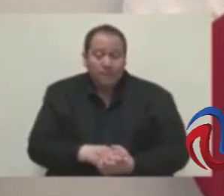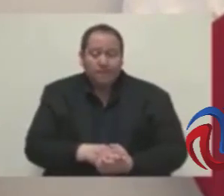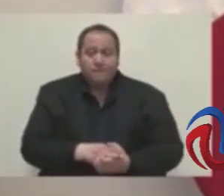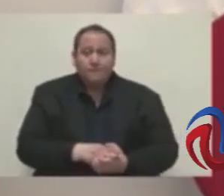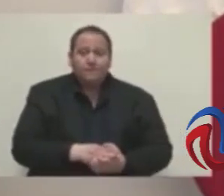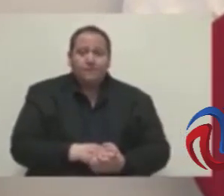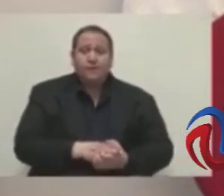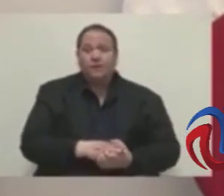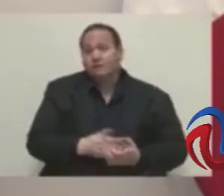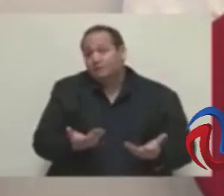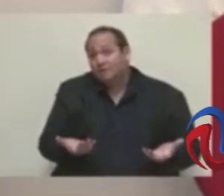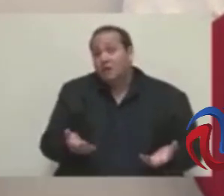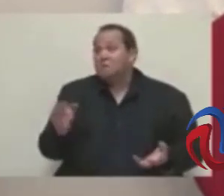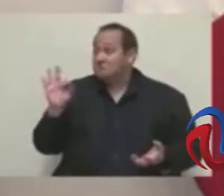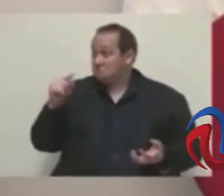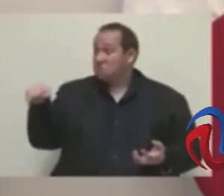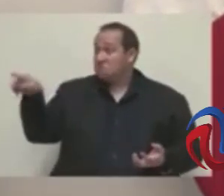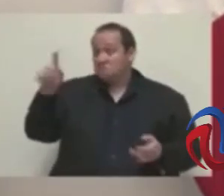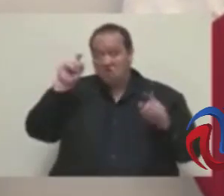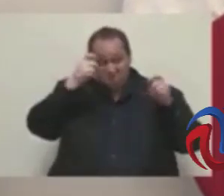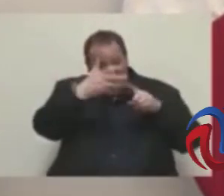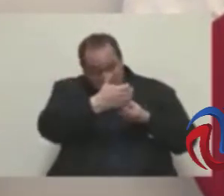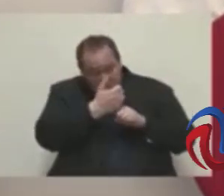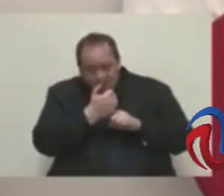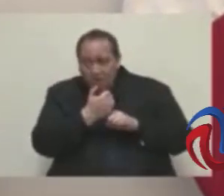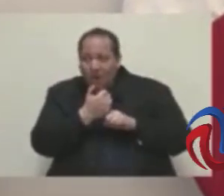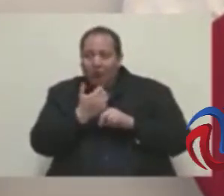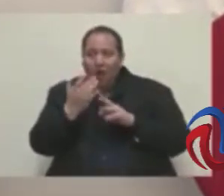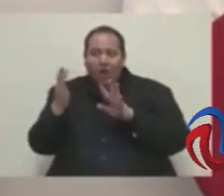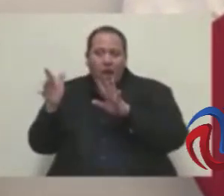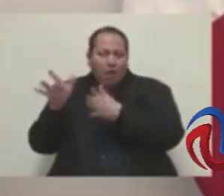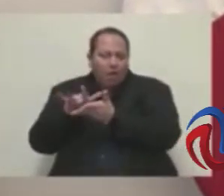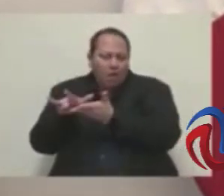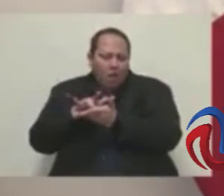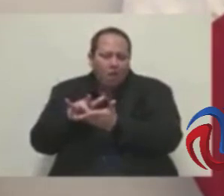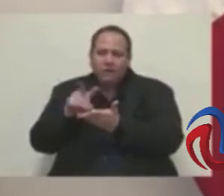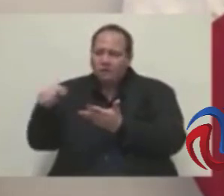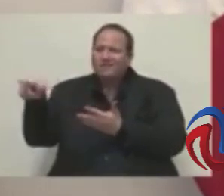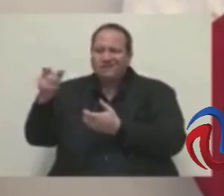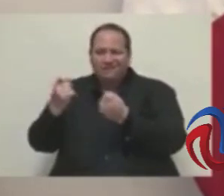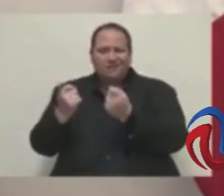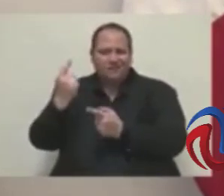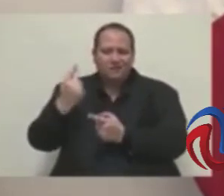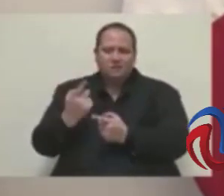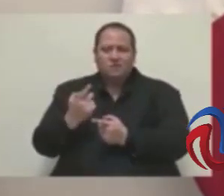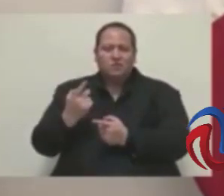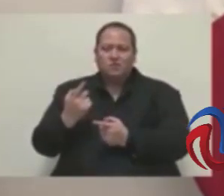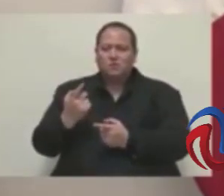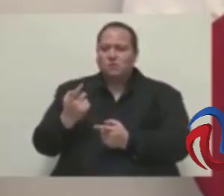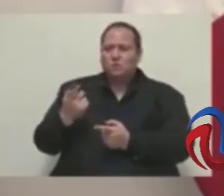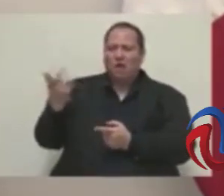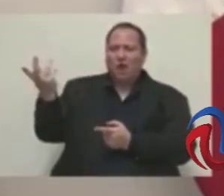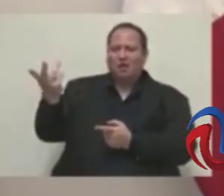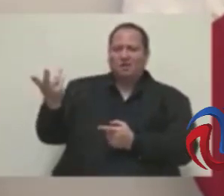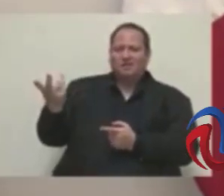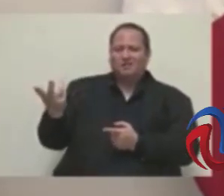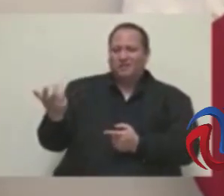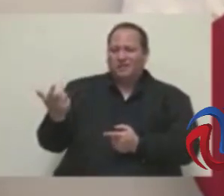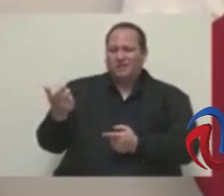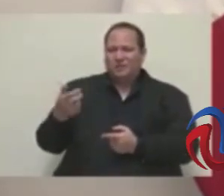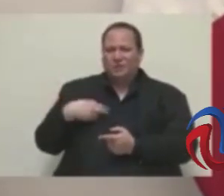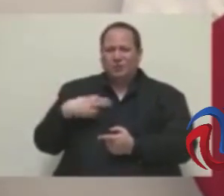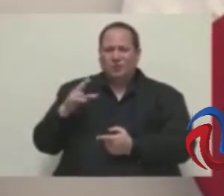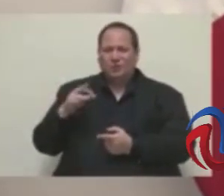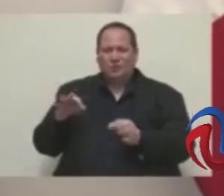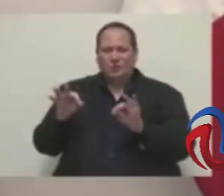este posible cosa má secuestro son divers Cos delitos s que yo no como